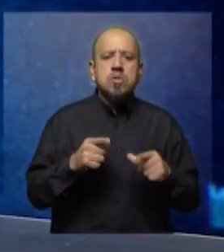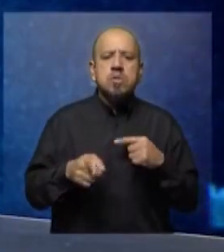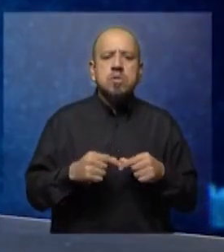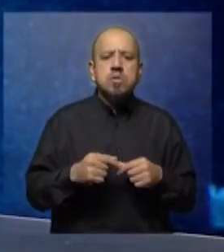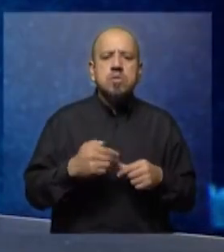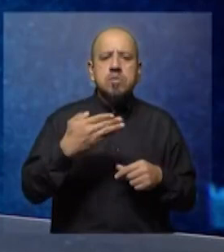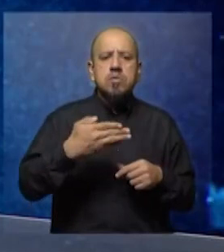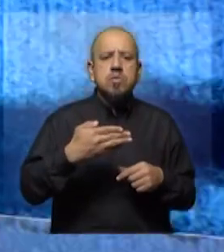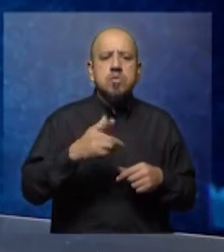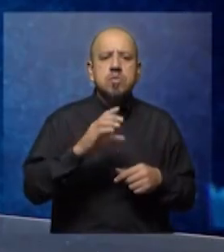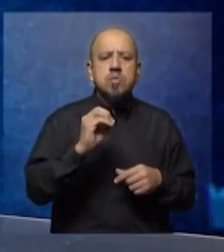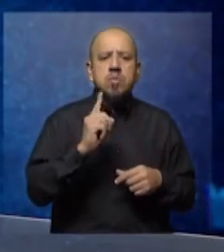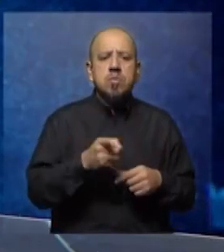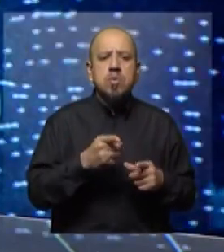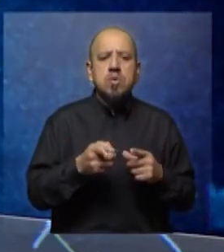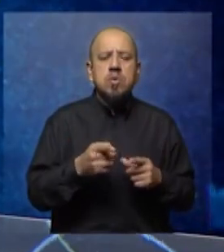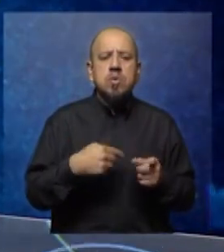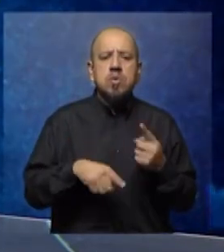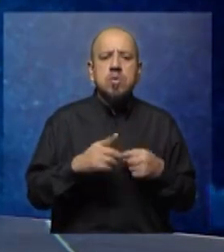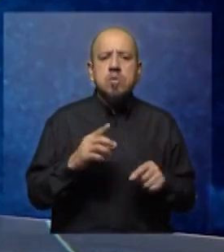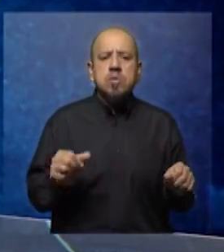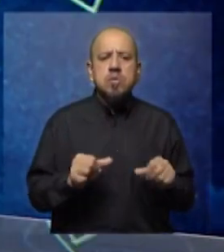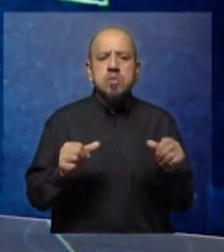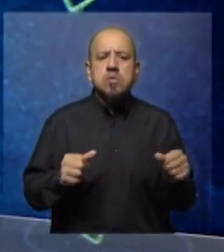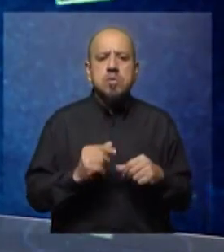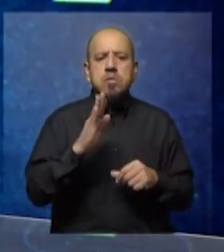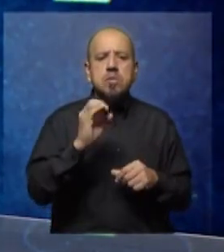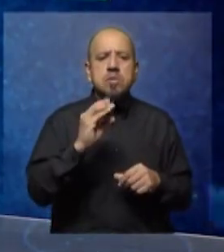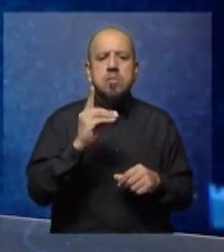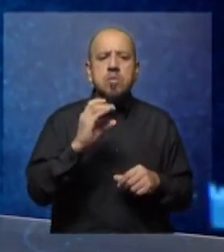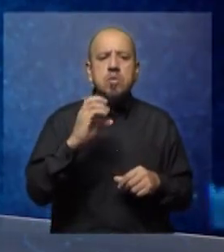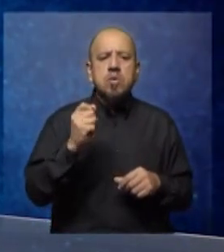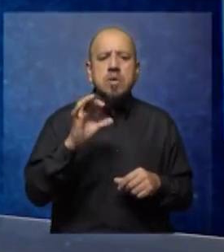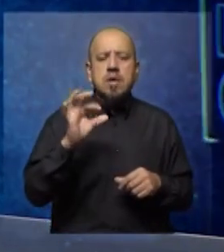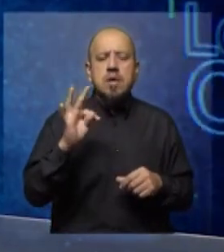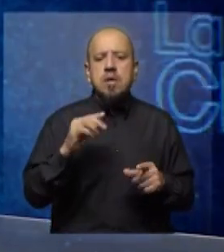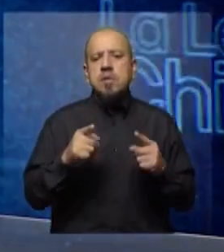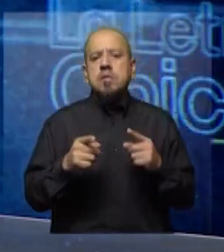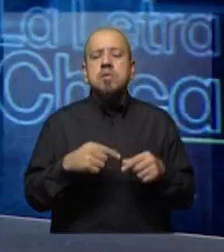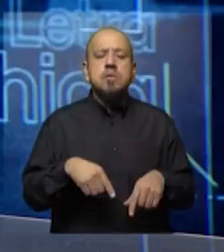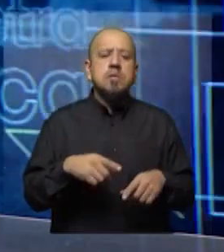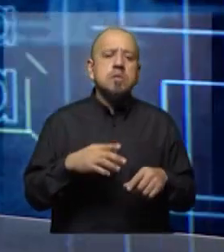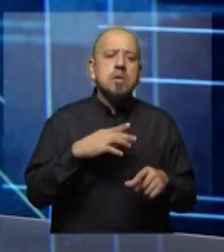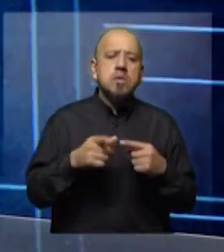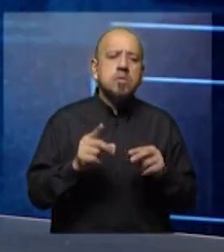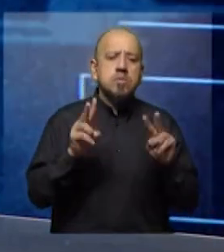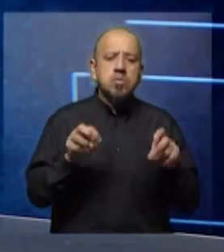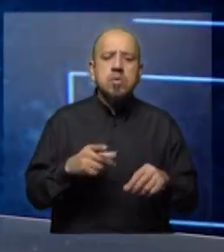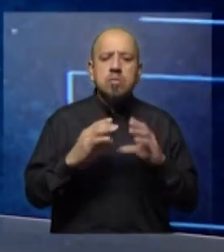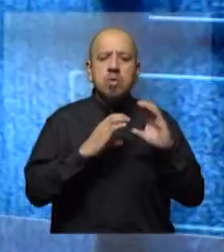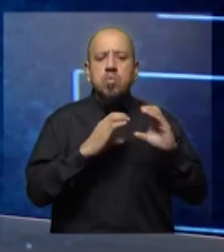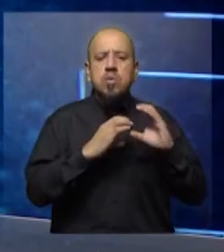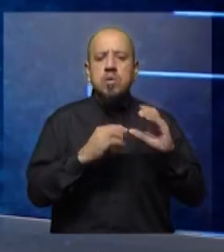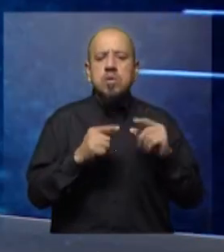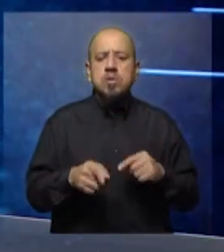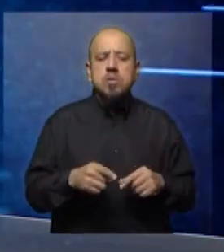a lo que es un blog no verdad a lo que es la elaboración de podcast a lo que es la exploración de distintos medios hay un tema comunicacional